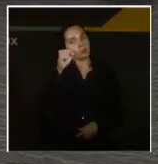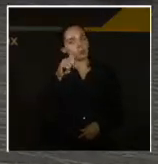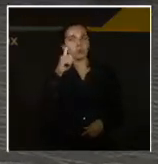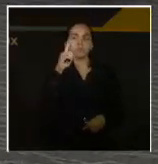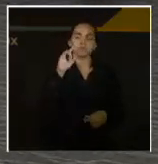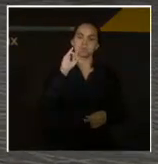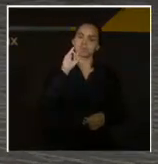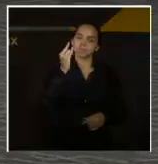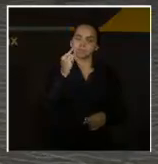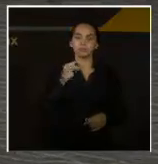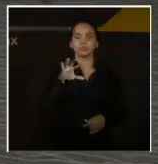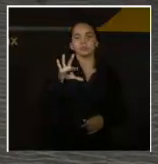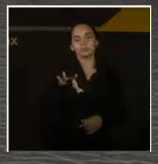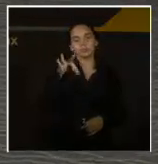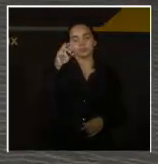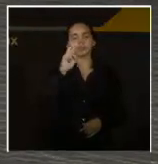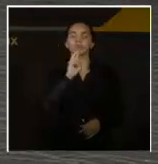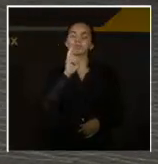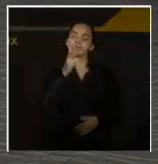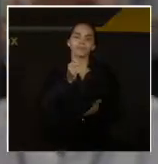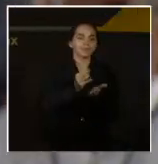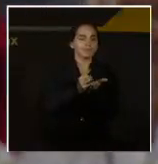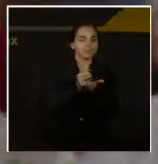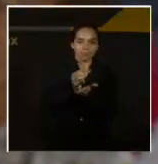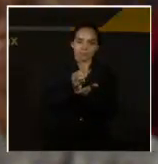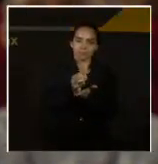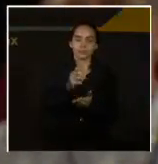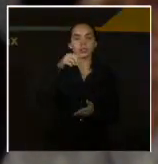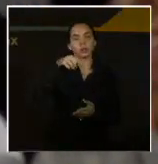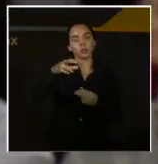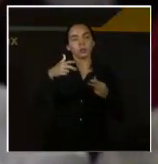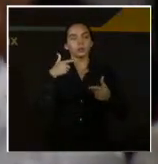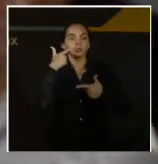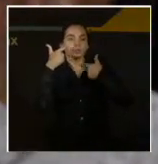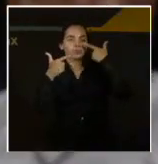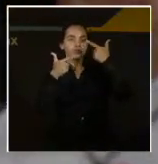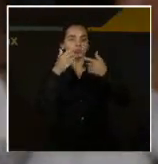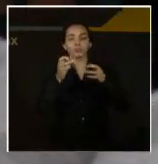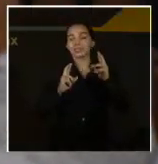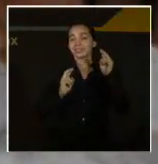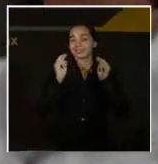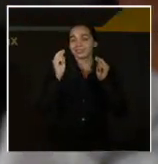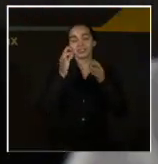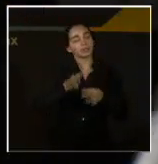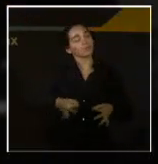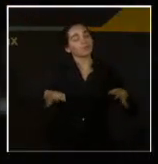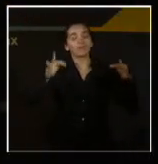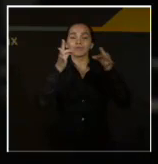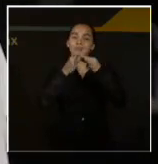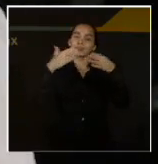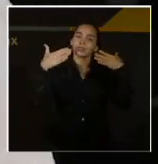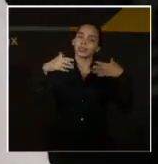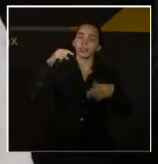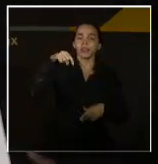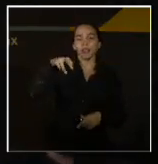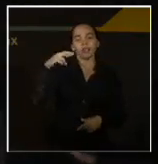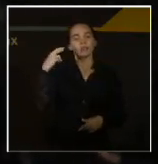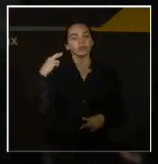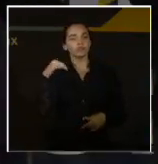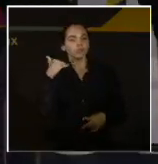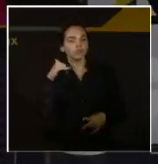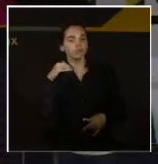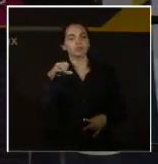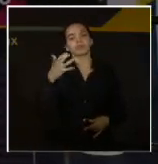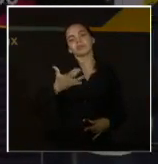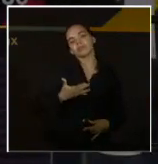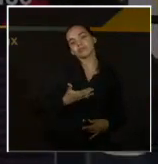1 de julio se tome la mejor de las decisiones. Hoy hablamos de temas fundamentales para nuestro Estado. Creo que tenemos